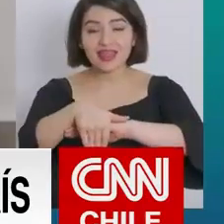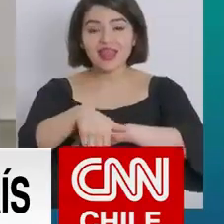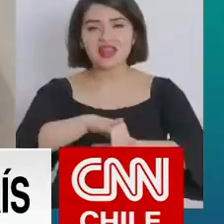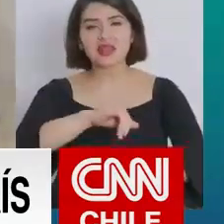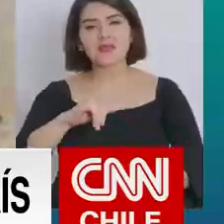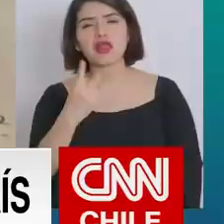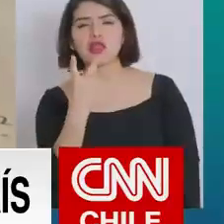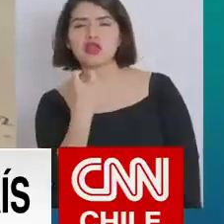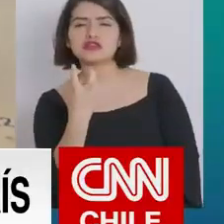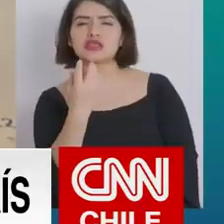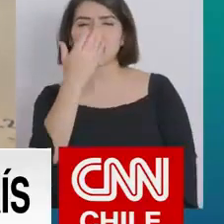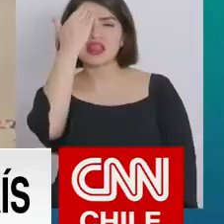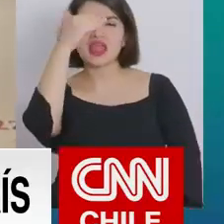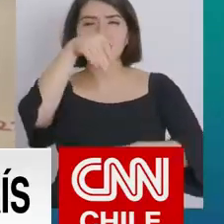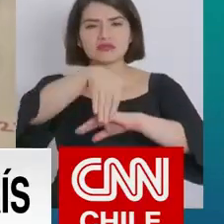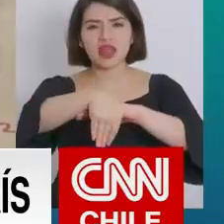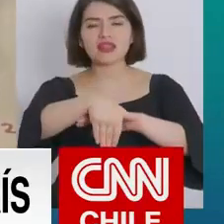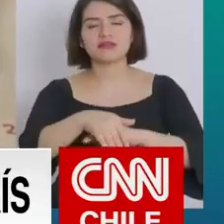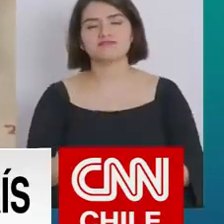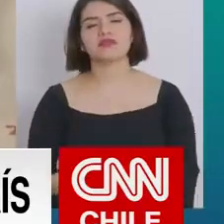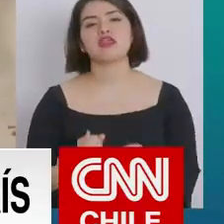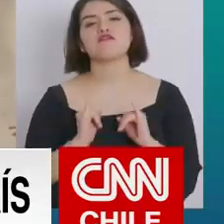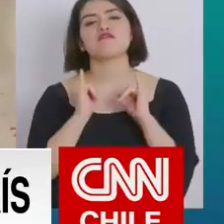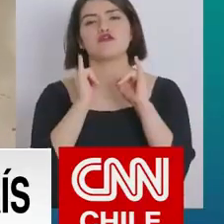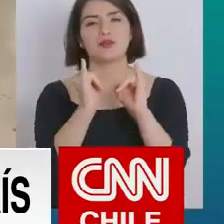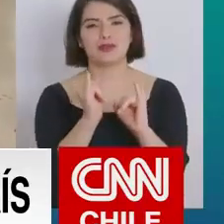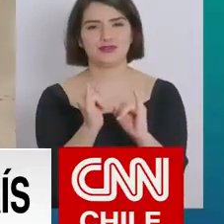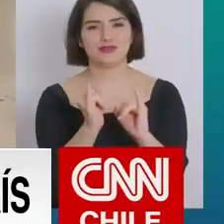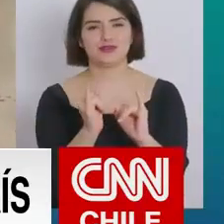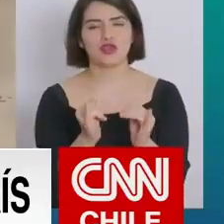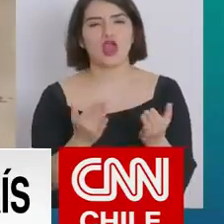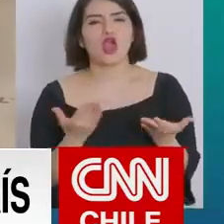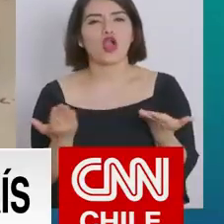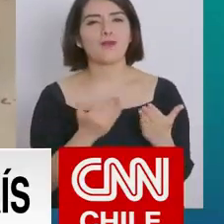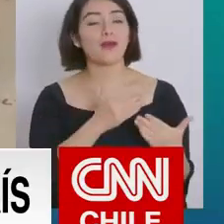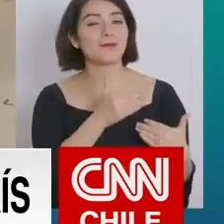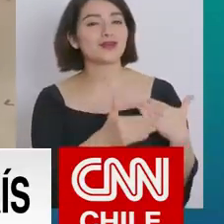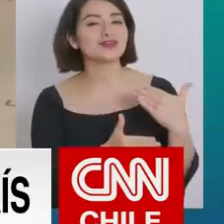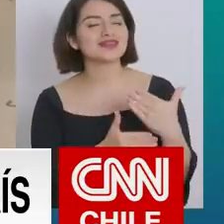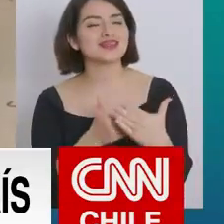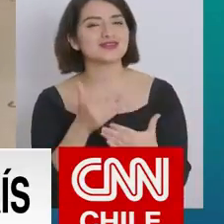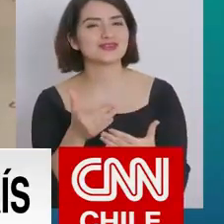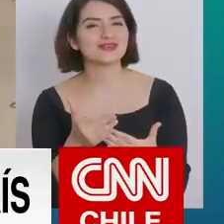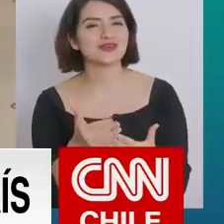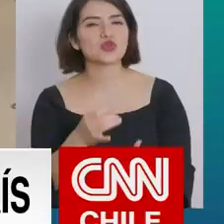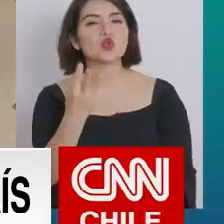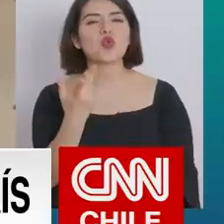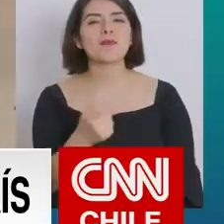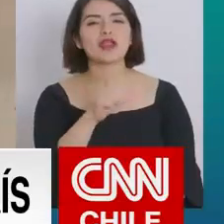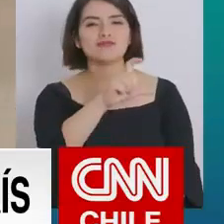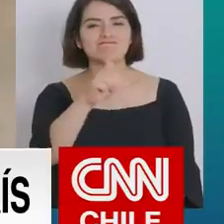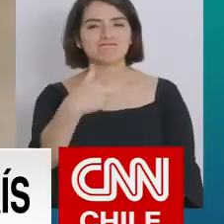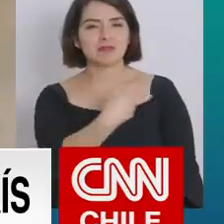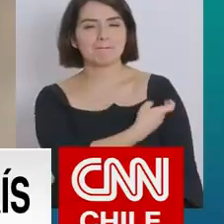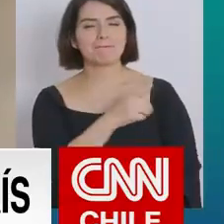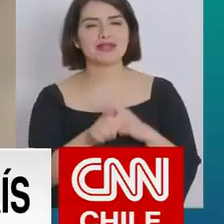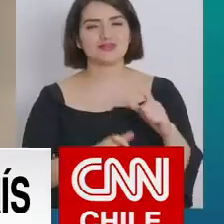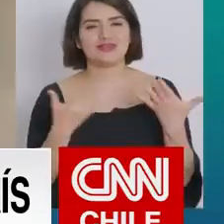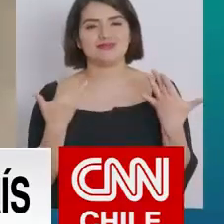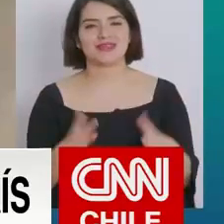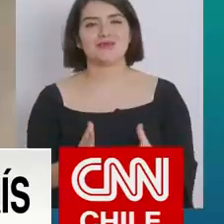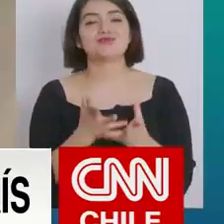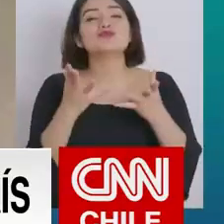del mediodía, vamos a poder ya tener información cómo ha ido este proceso con respecto al número de vacunados. Muchas